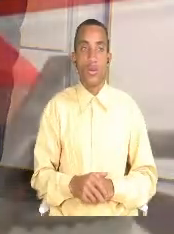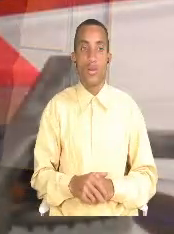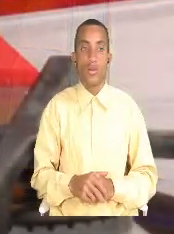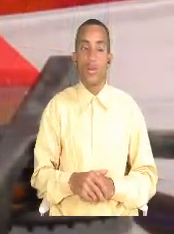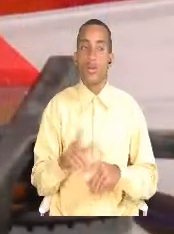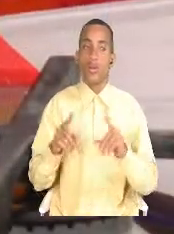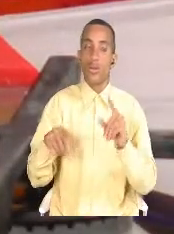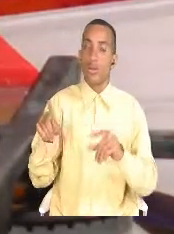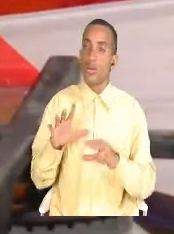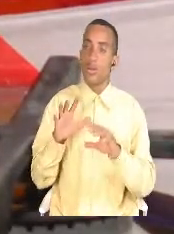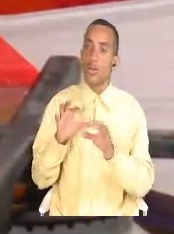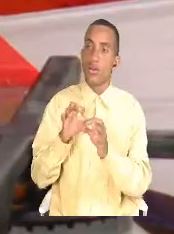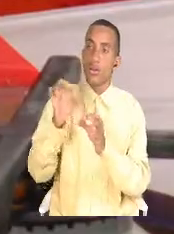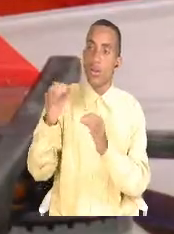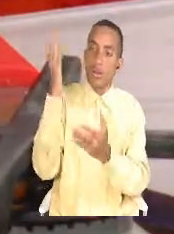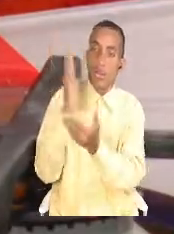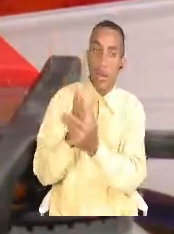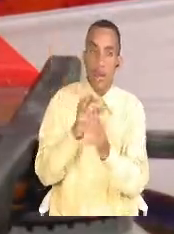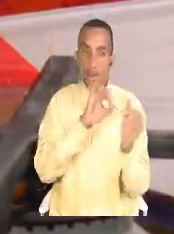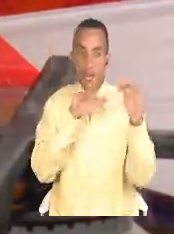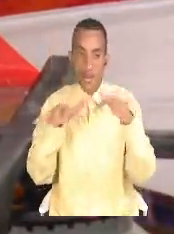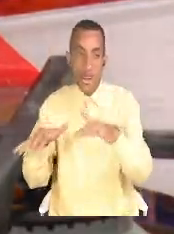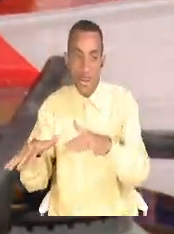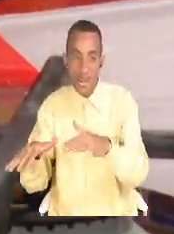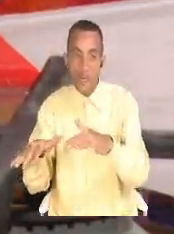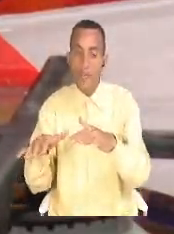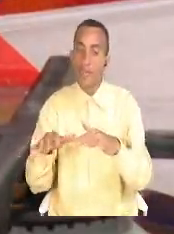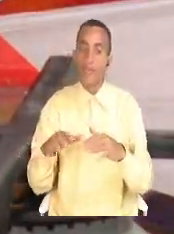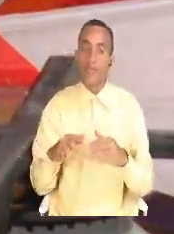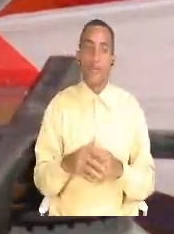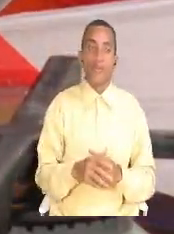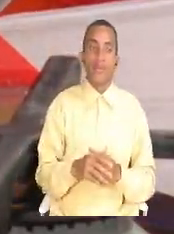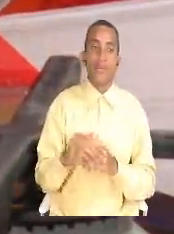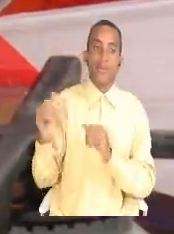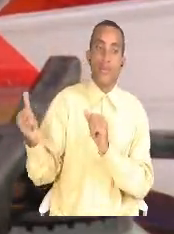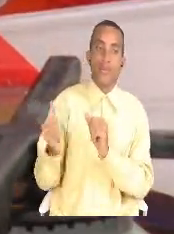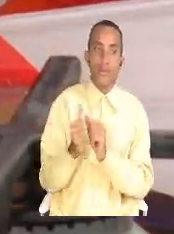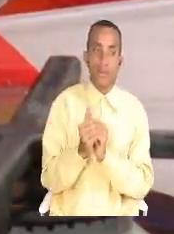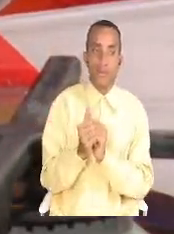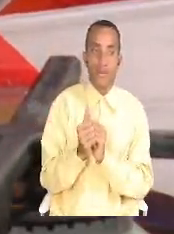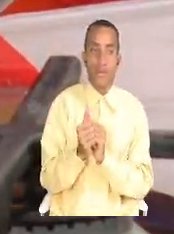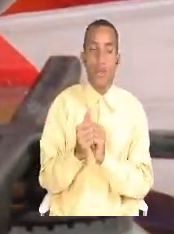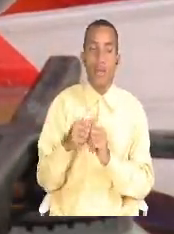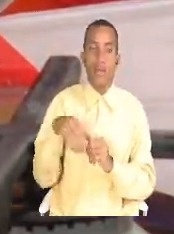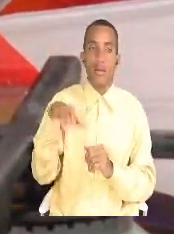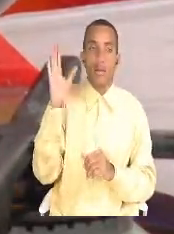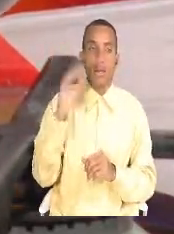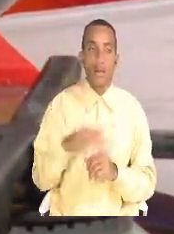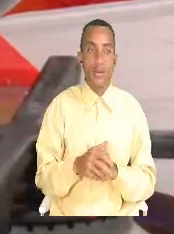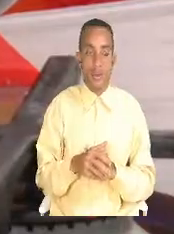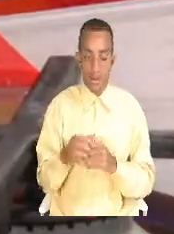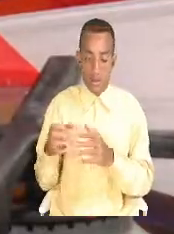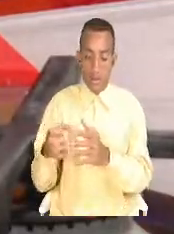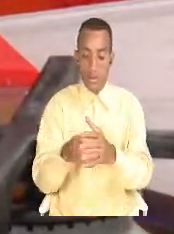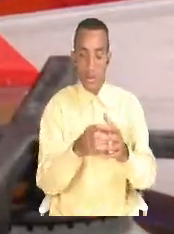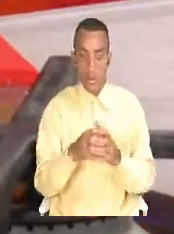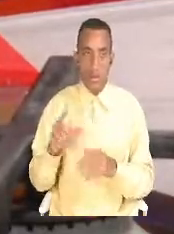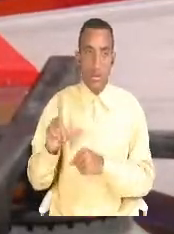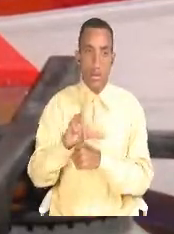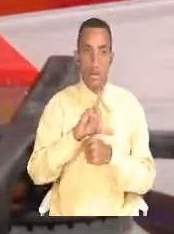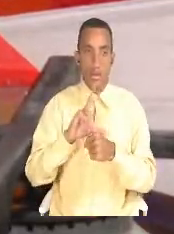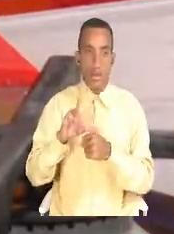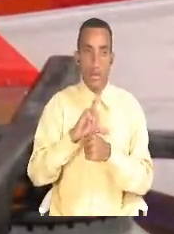damnificados de Mocoa. Bueno, nos van a estar acompañando la gran mayoría de bandas locales